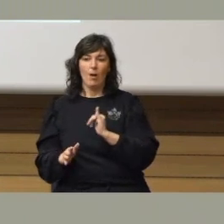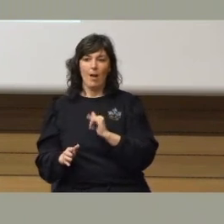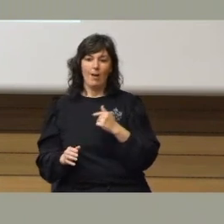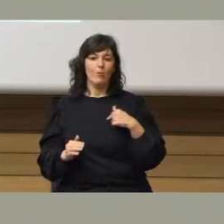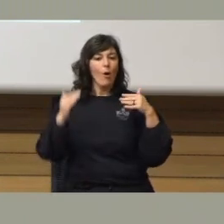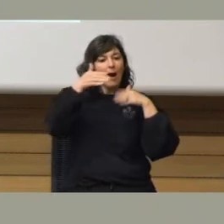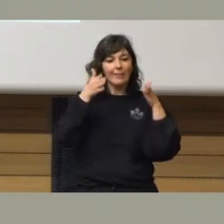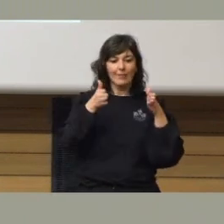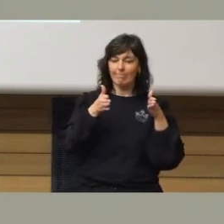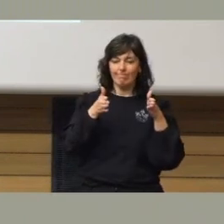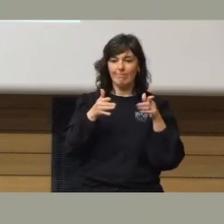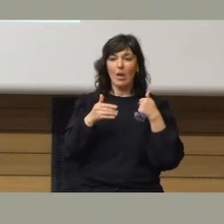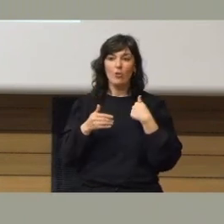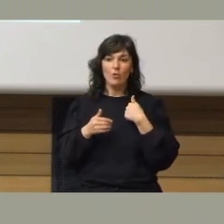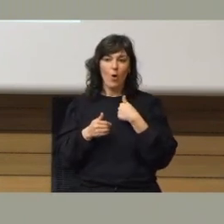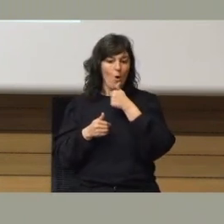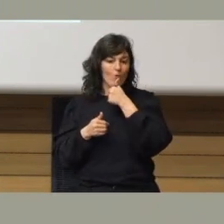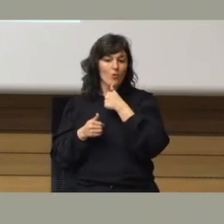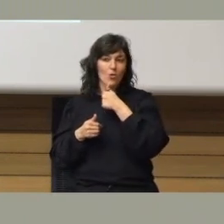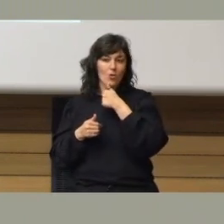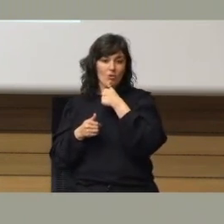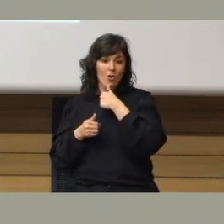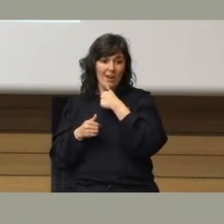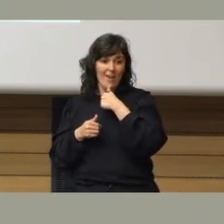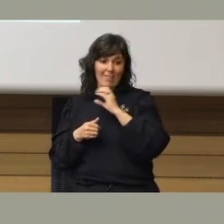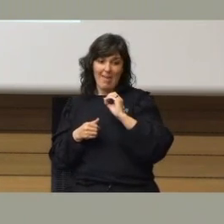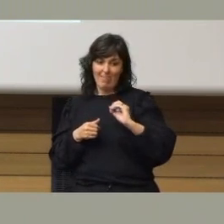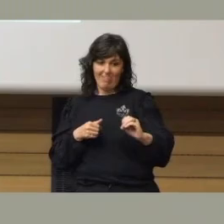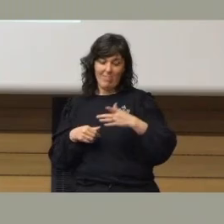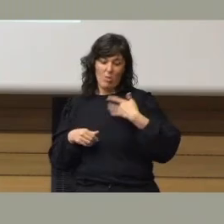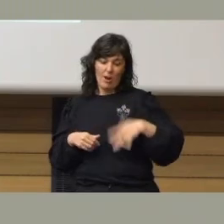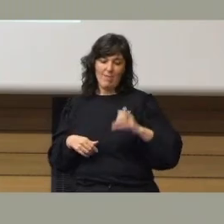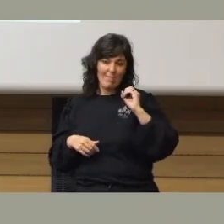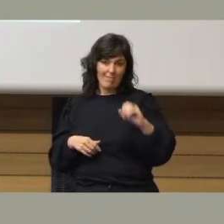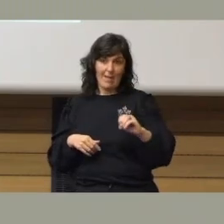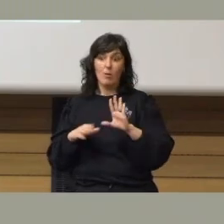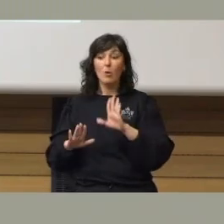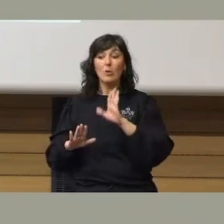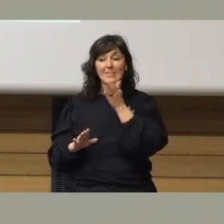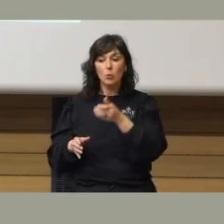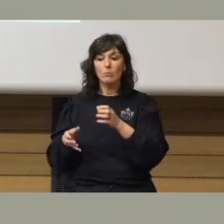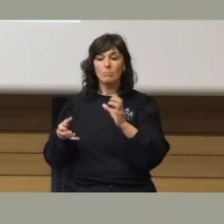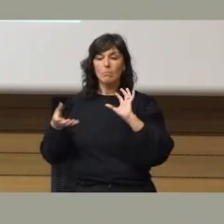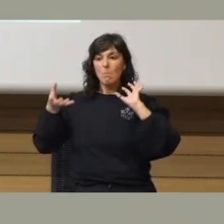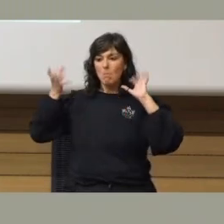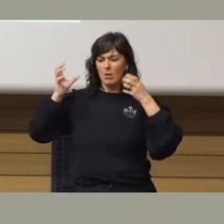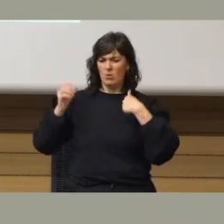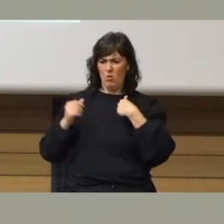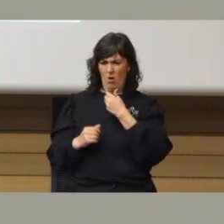0. Yo soy muy tolerante a tu consumo, te acompaño, pero cuando te conviertes en agresor, ¿por qué tengo que aguantarlo?